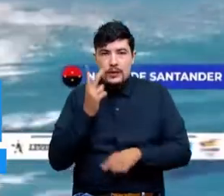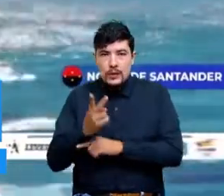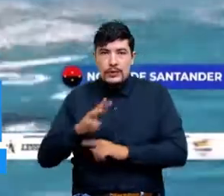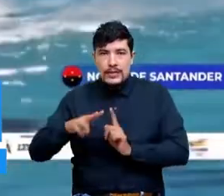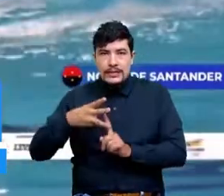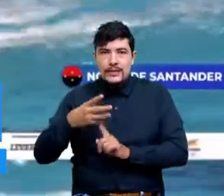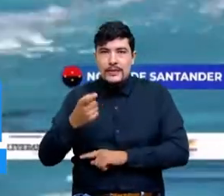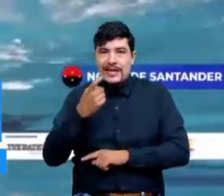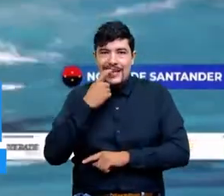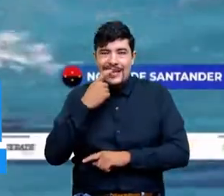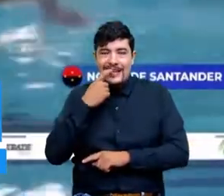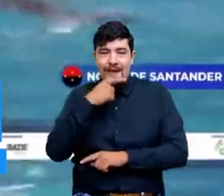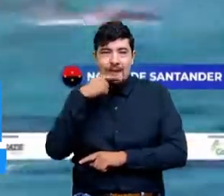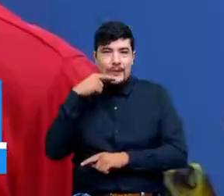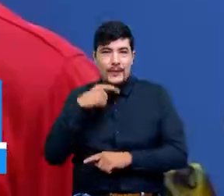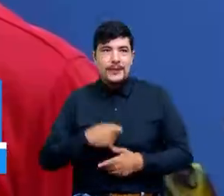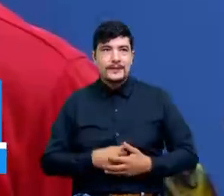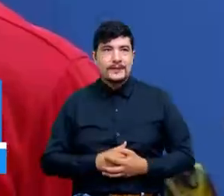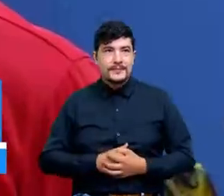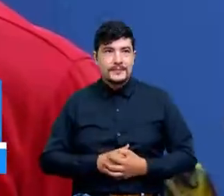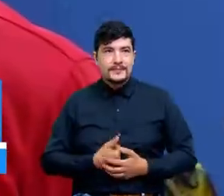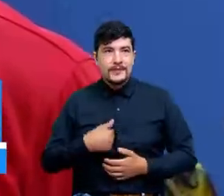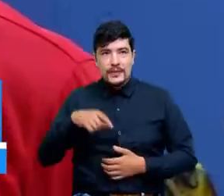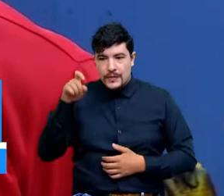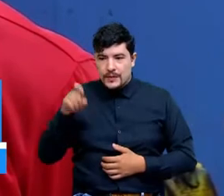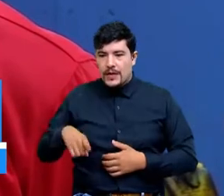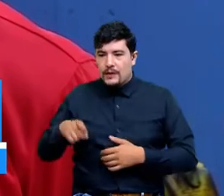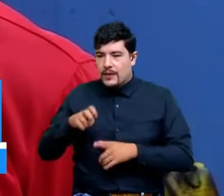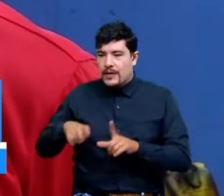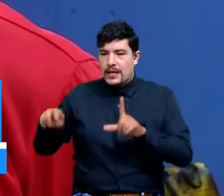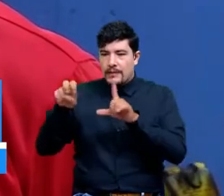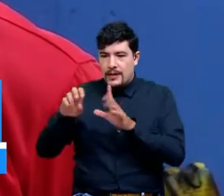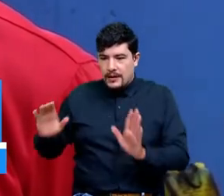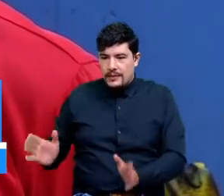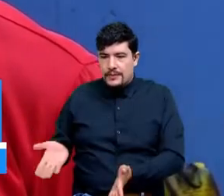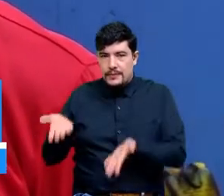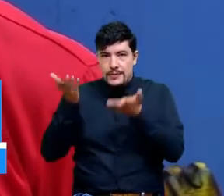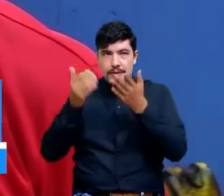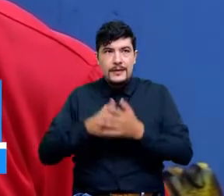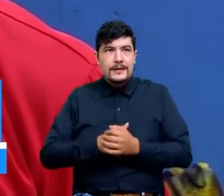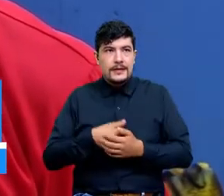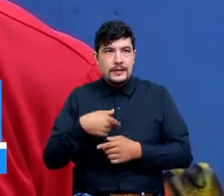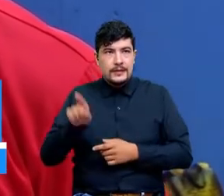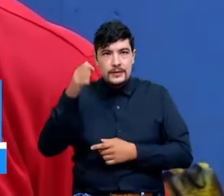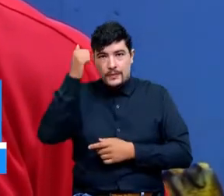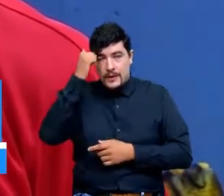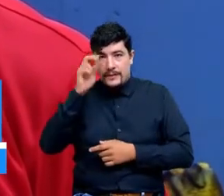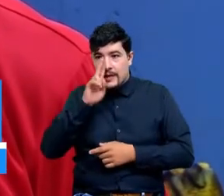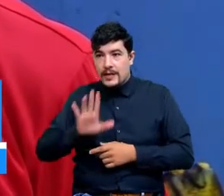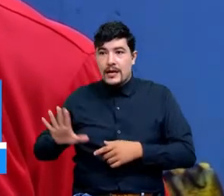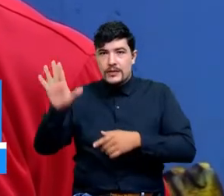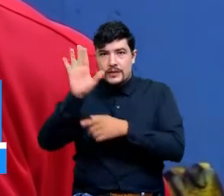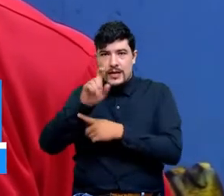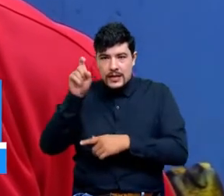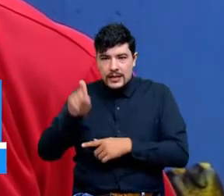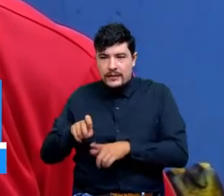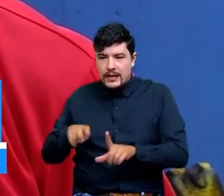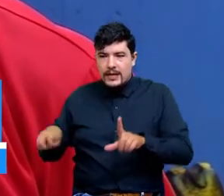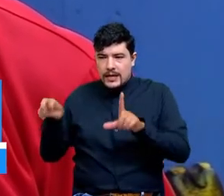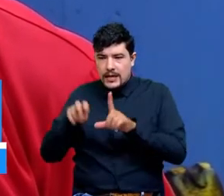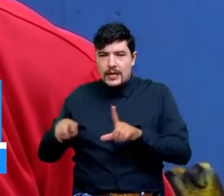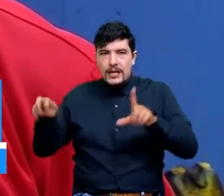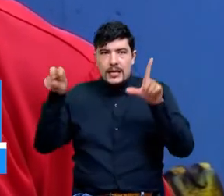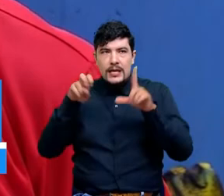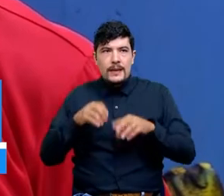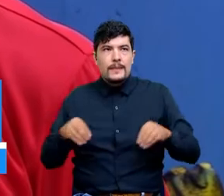Pues prácticamente debo mejorar rutina, ponerle más dificultad. Me dijo la entrenadora nacional que ya le pusiera más